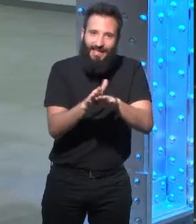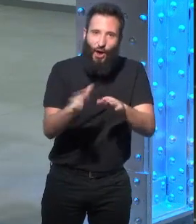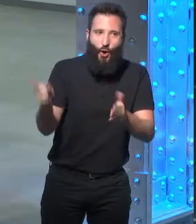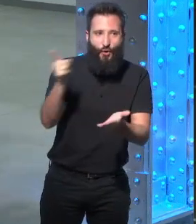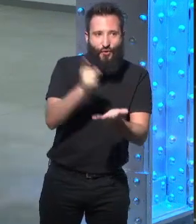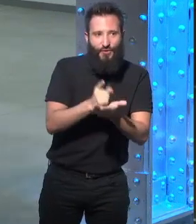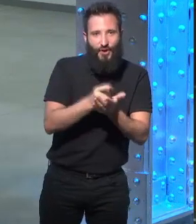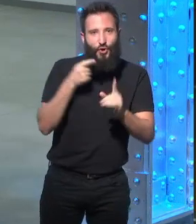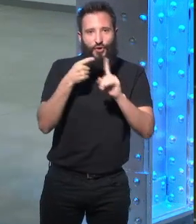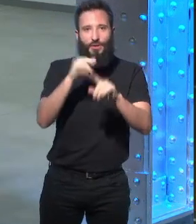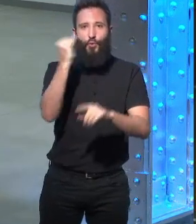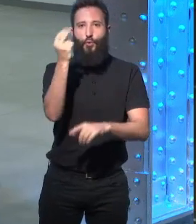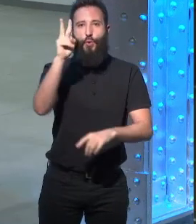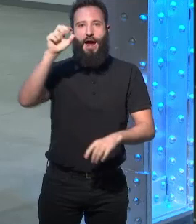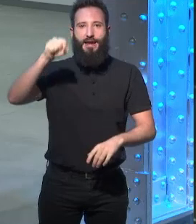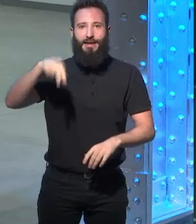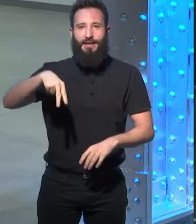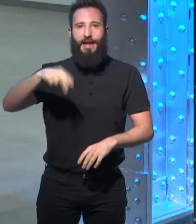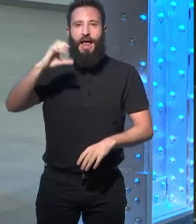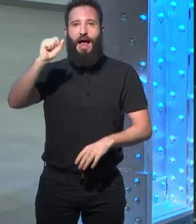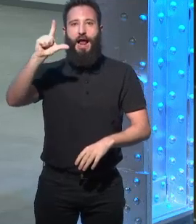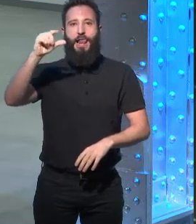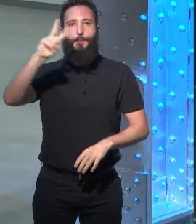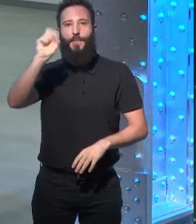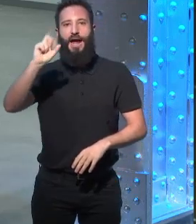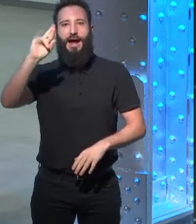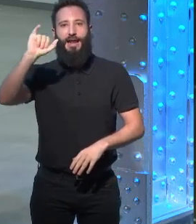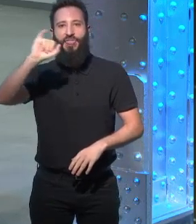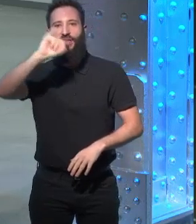para presentaros a Juan Álvarez de Sotomayor, teniente coronel,